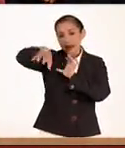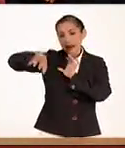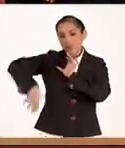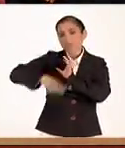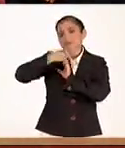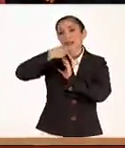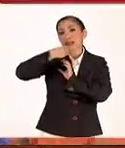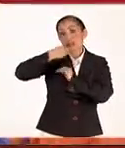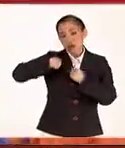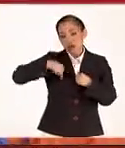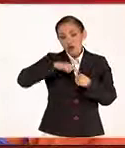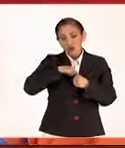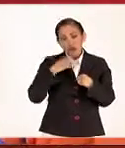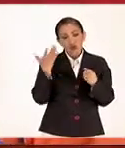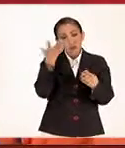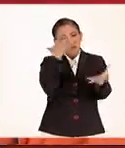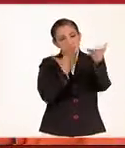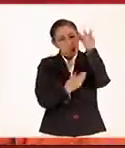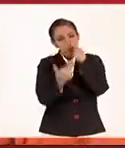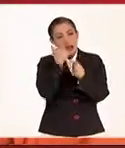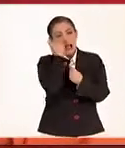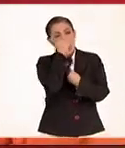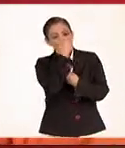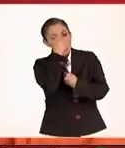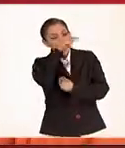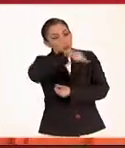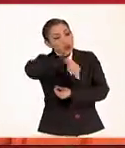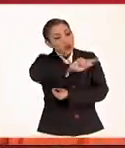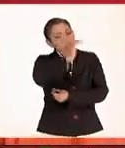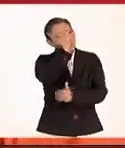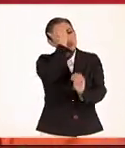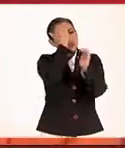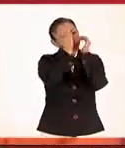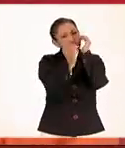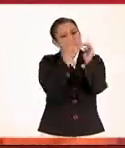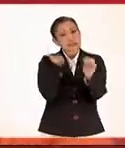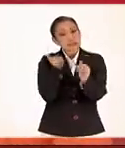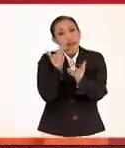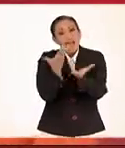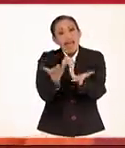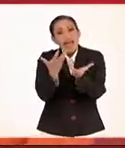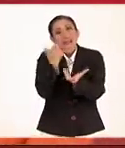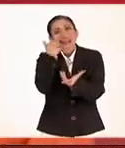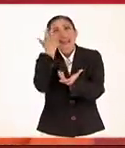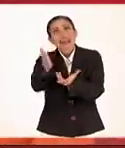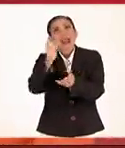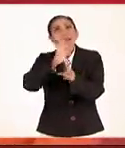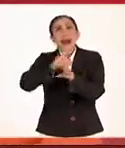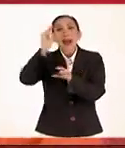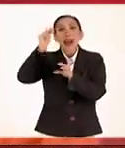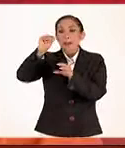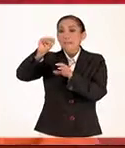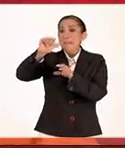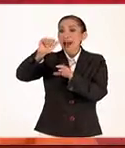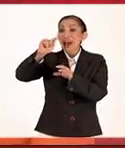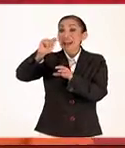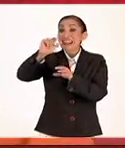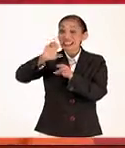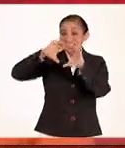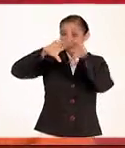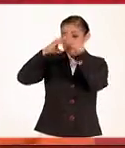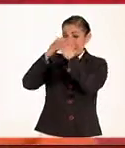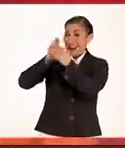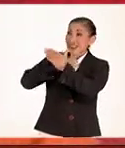permiten a nosotros desarrollar en los alumnos este conocimiento y esas ganas de querer ir a conquistar marte y llegar a la colonización de marte